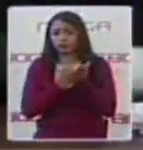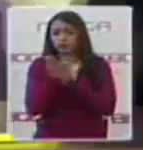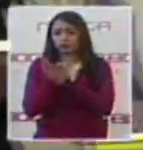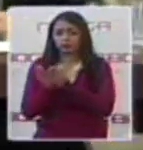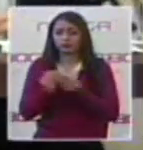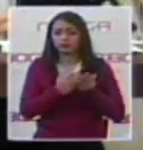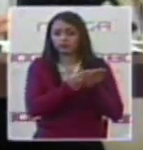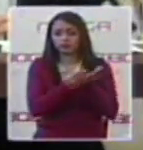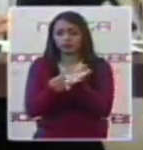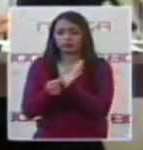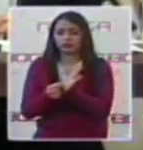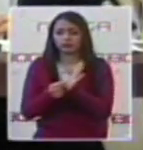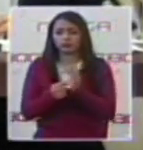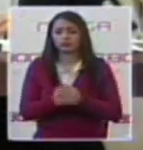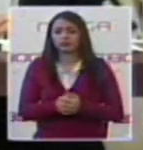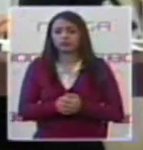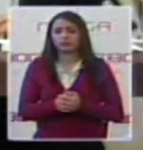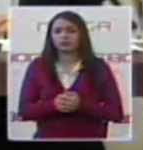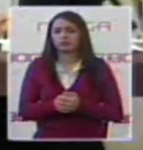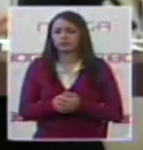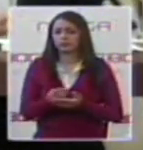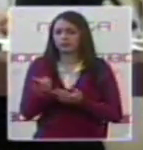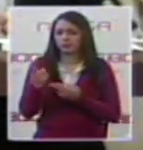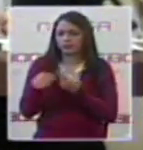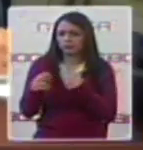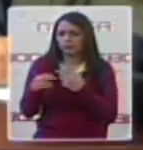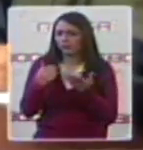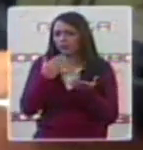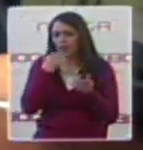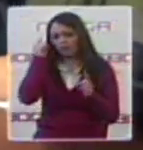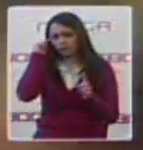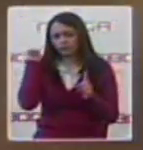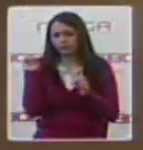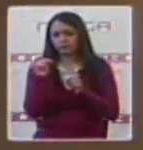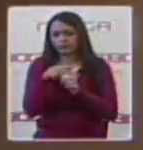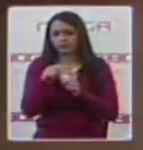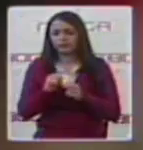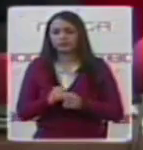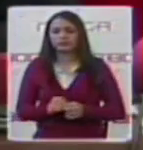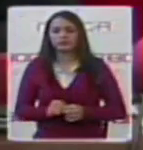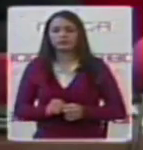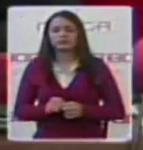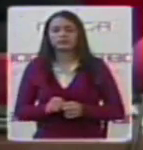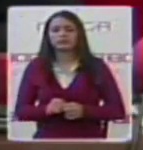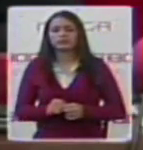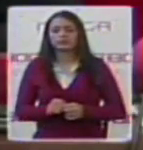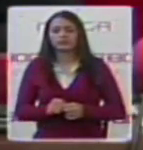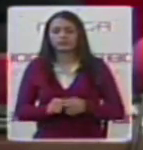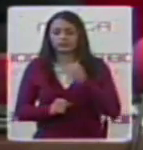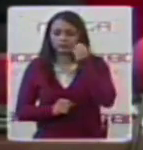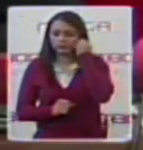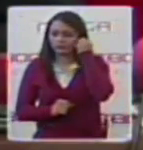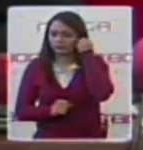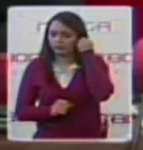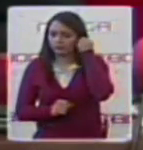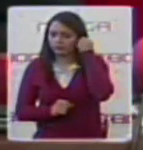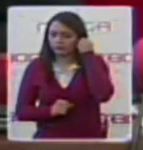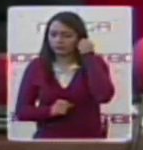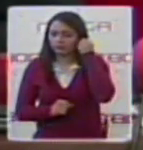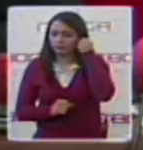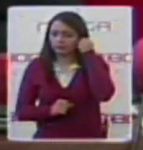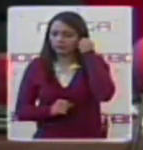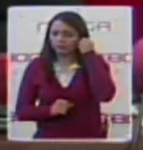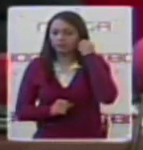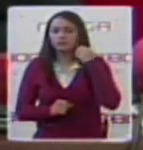servicios. Se considera que la oferta comercial debe cumplir con varios objetivos. Primero, la oportunidad. Van a